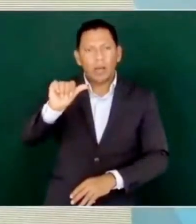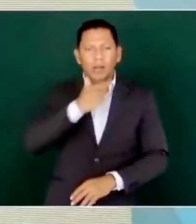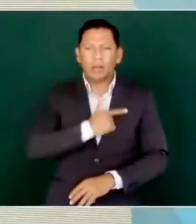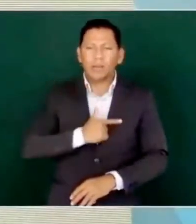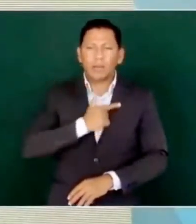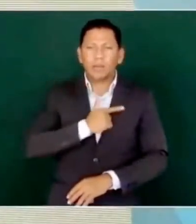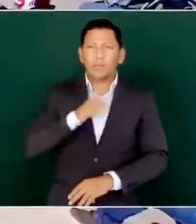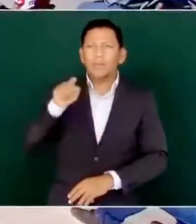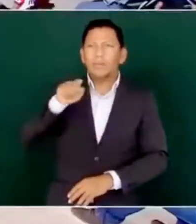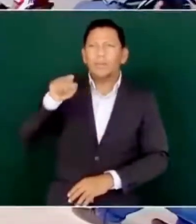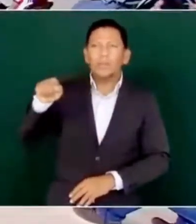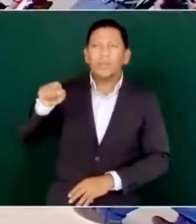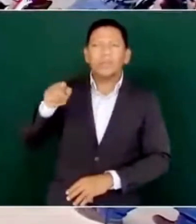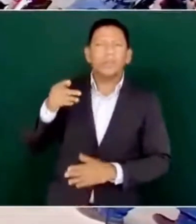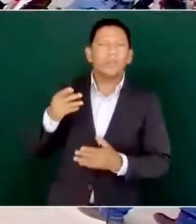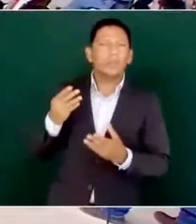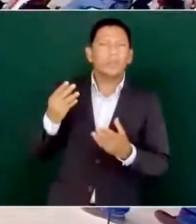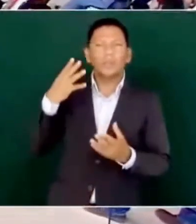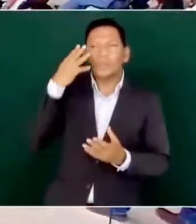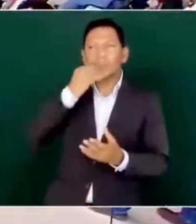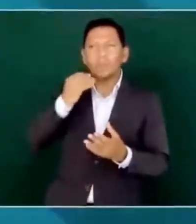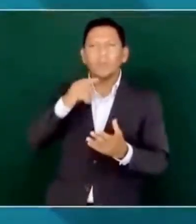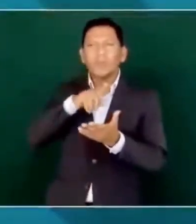el Nututún.